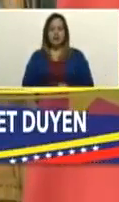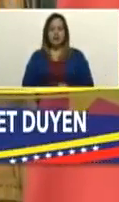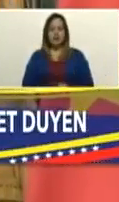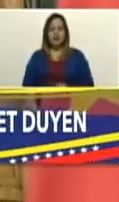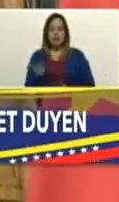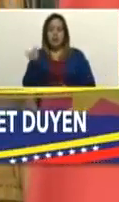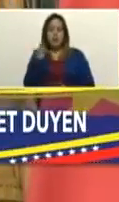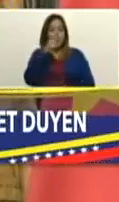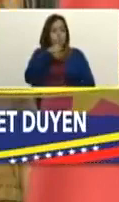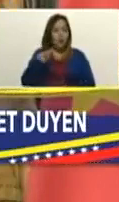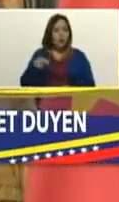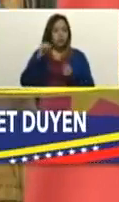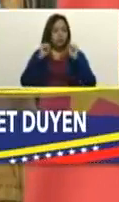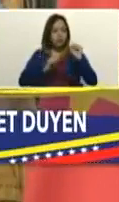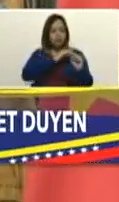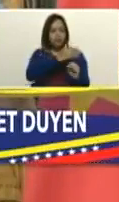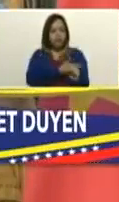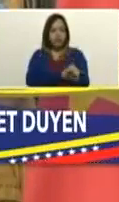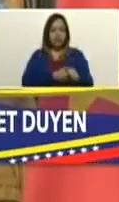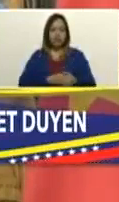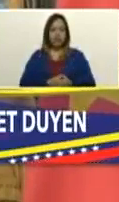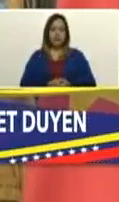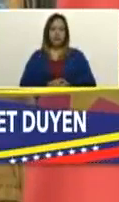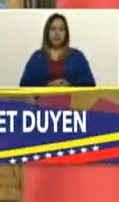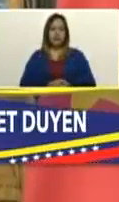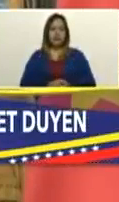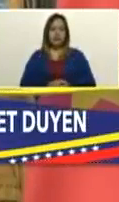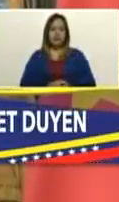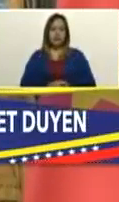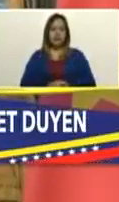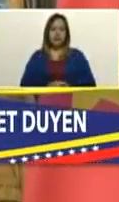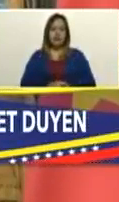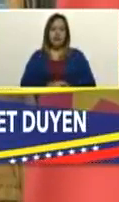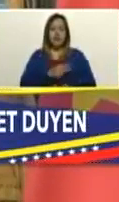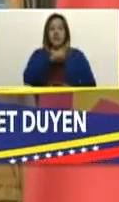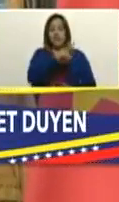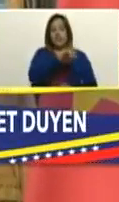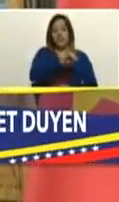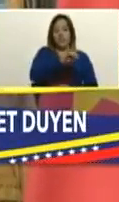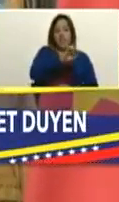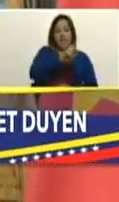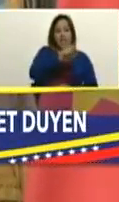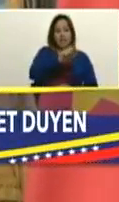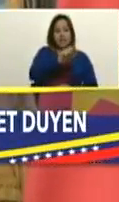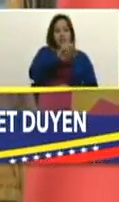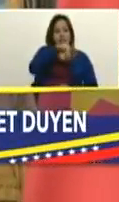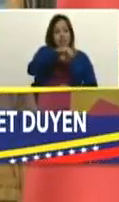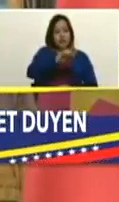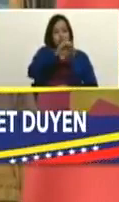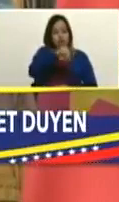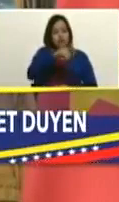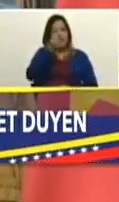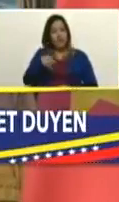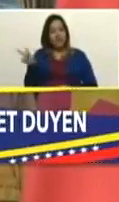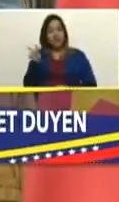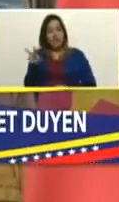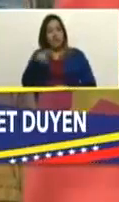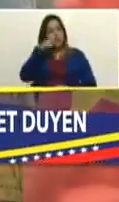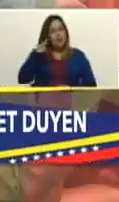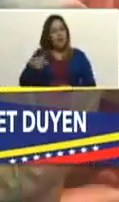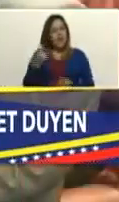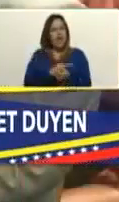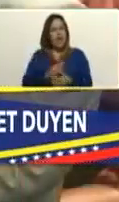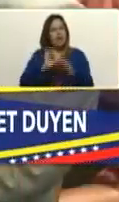de dos pueblos heroicos, Vietnam y Venezuela, pueblos hermanos. Quizás